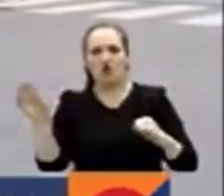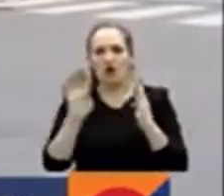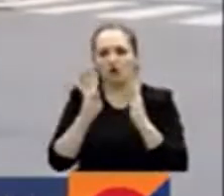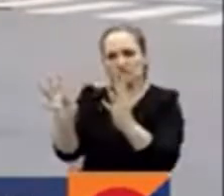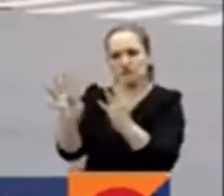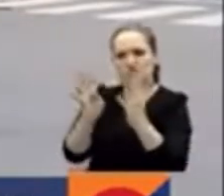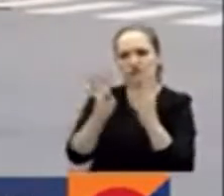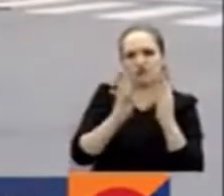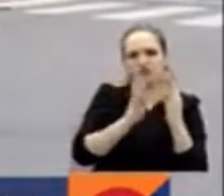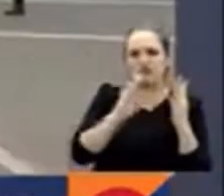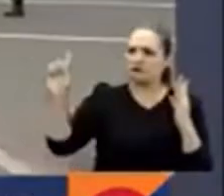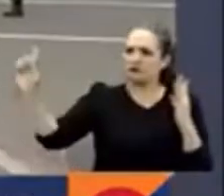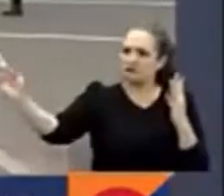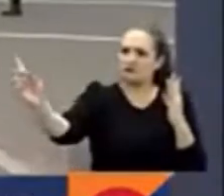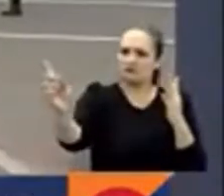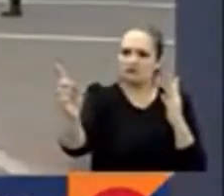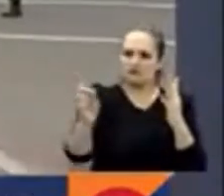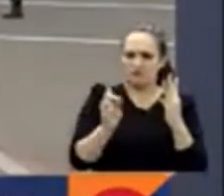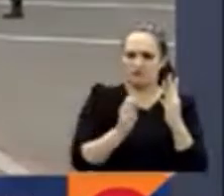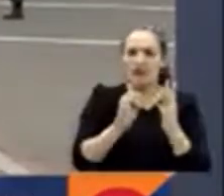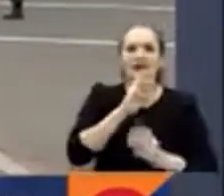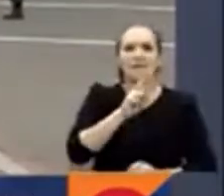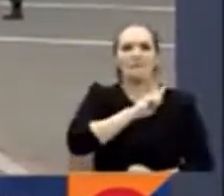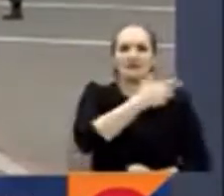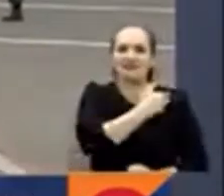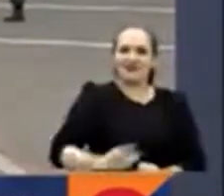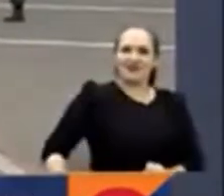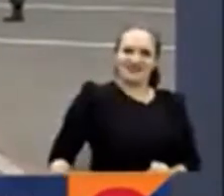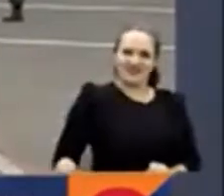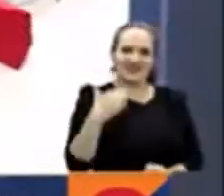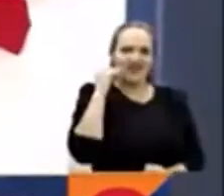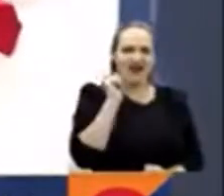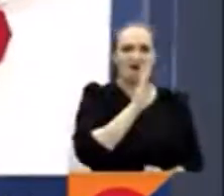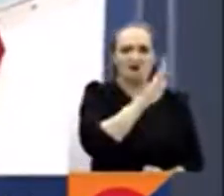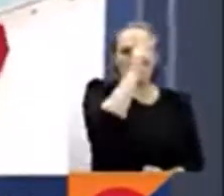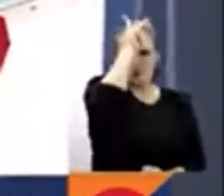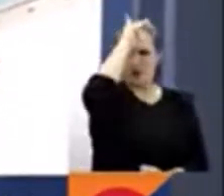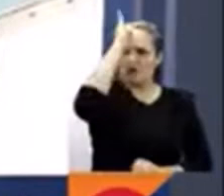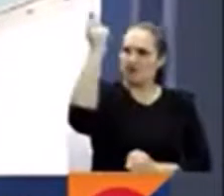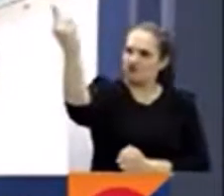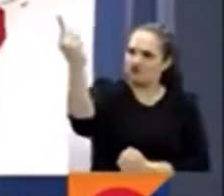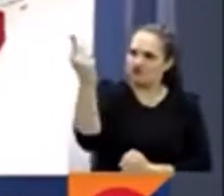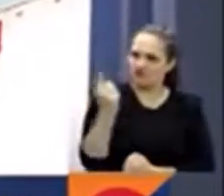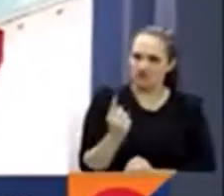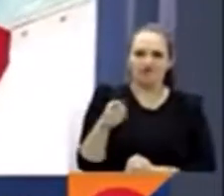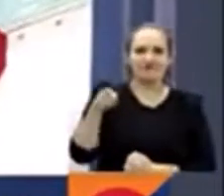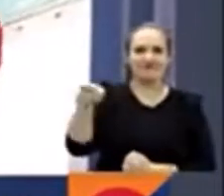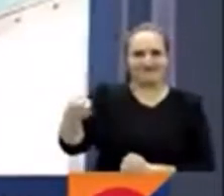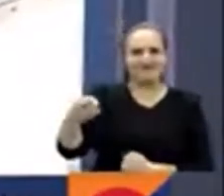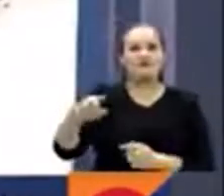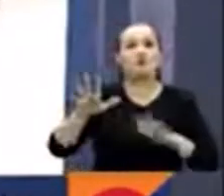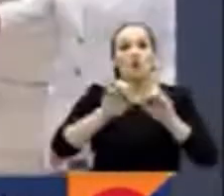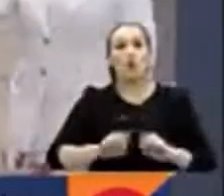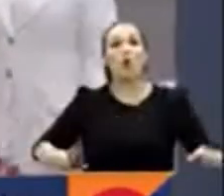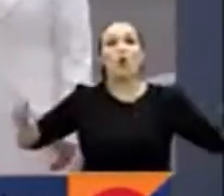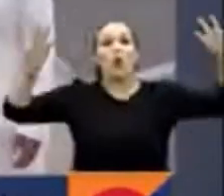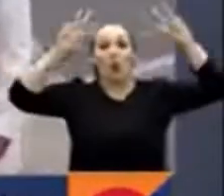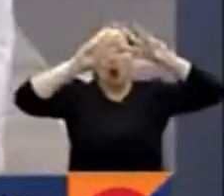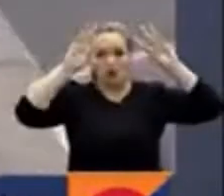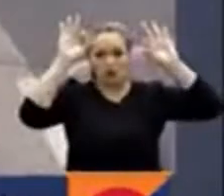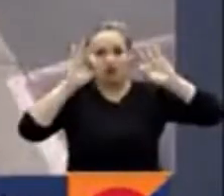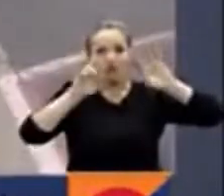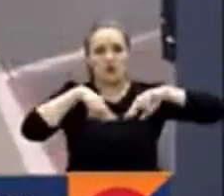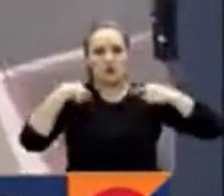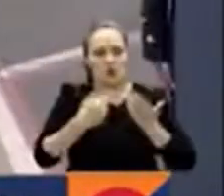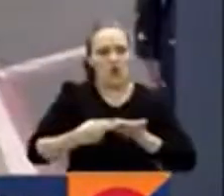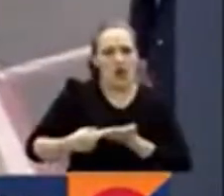de la vicepresidenta del Perú, quienes son los anfitriones de esta 22ª cumbre de la Comunidad de las Naciones Unidas. Una vez realizó el presidente